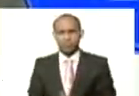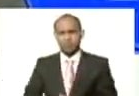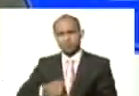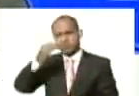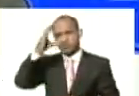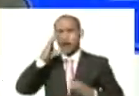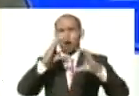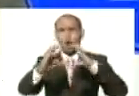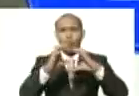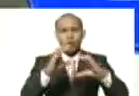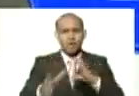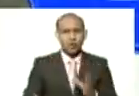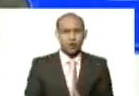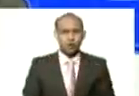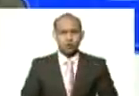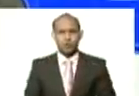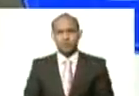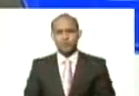de comunicación,